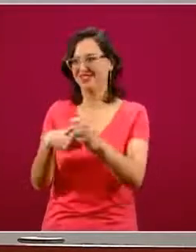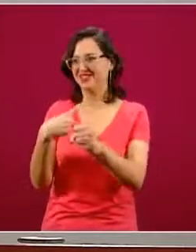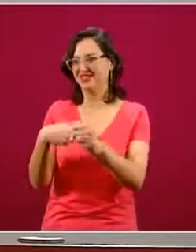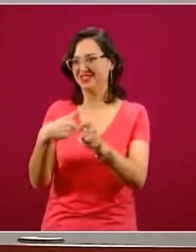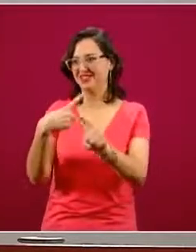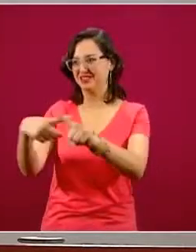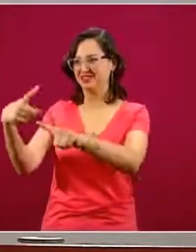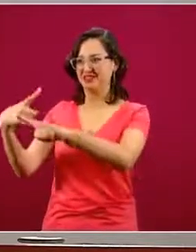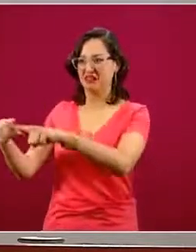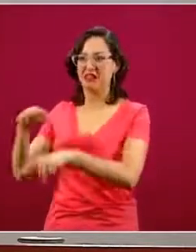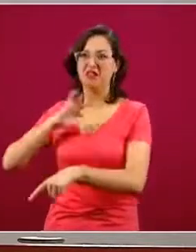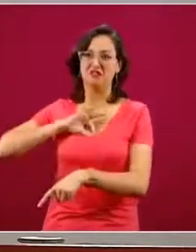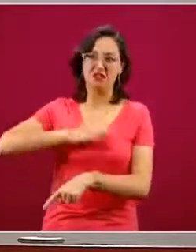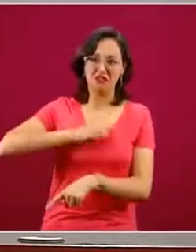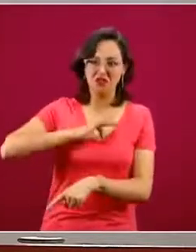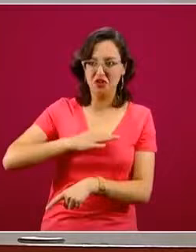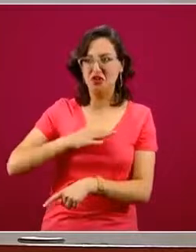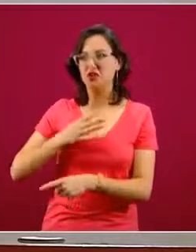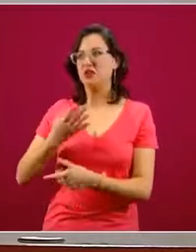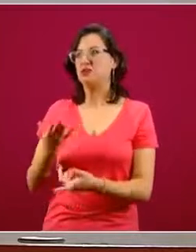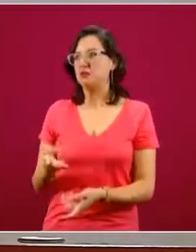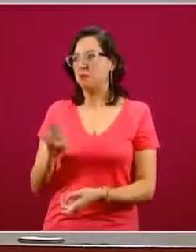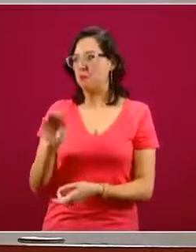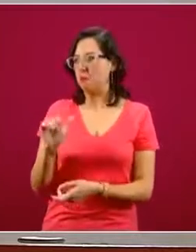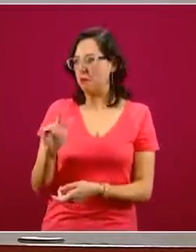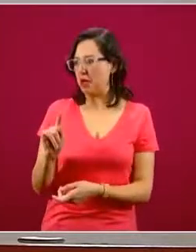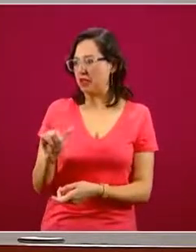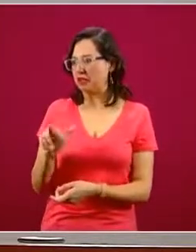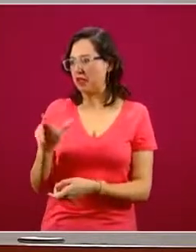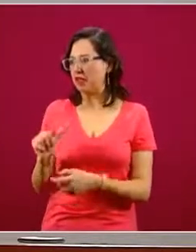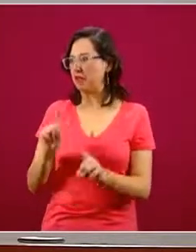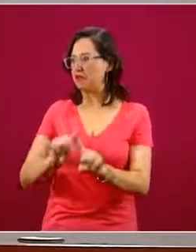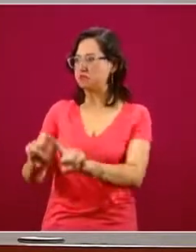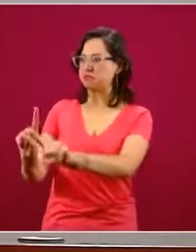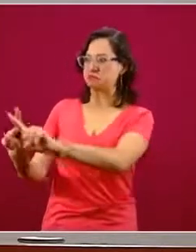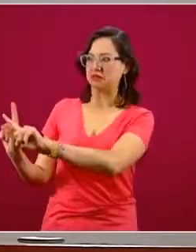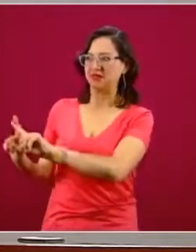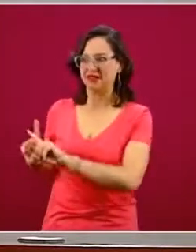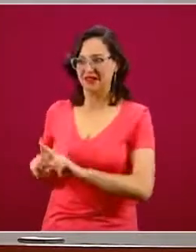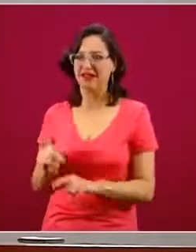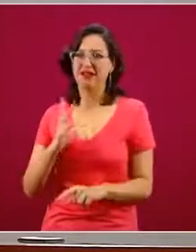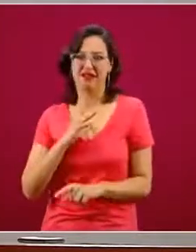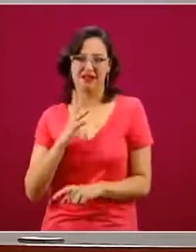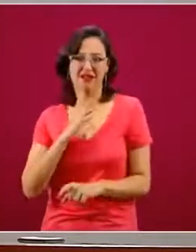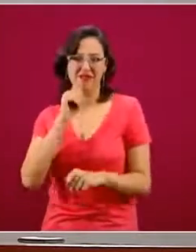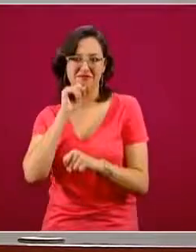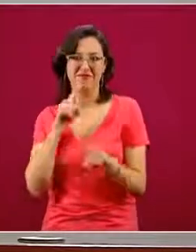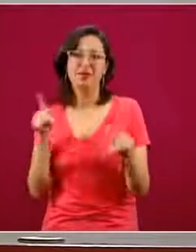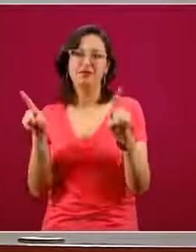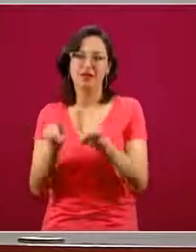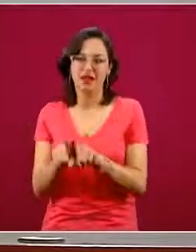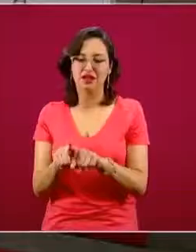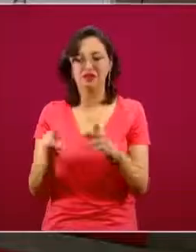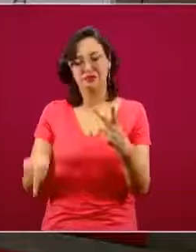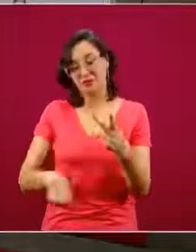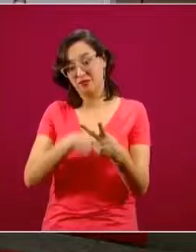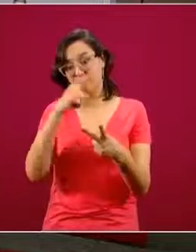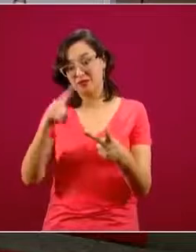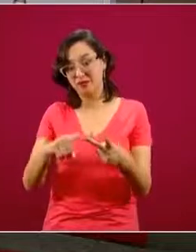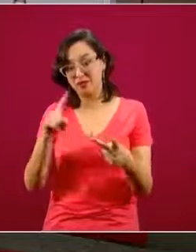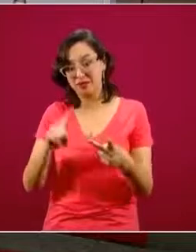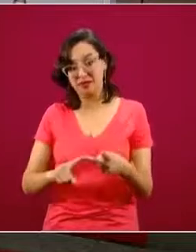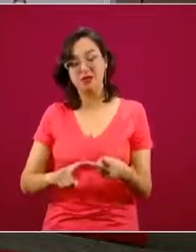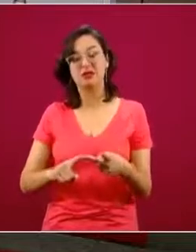no infecciosas. Y por otro lado, no todas las características radiológicas y clínicas